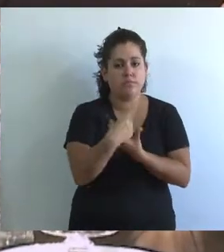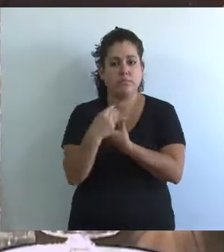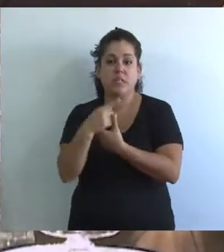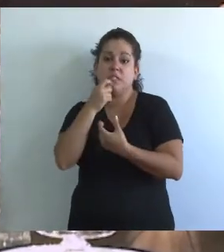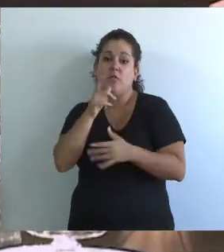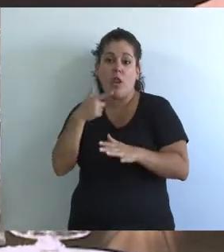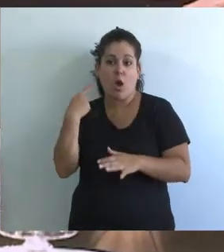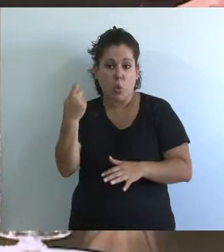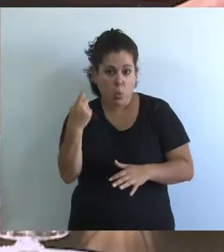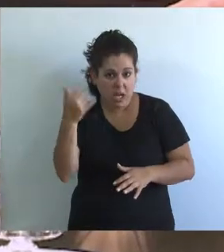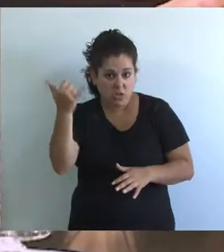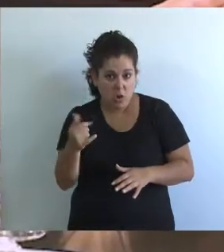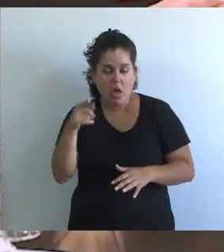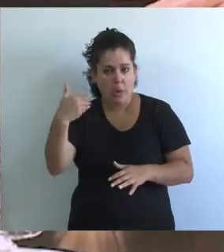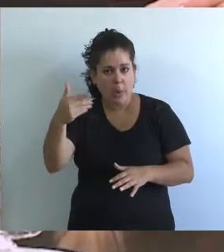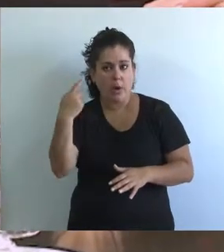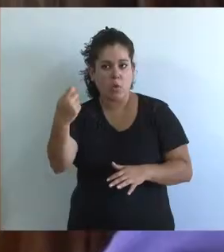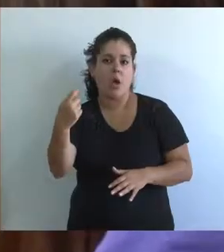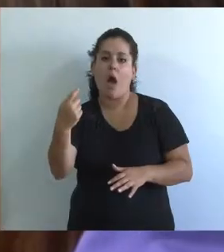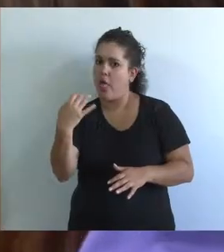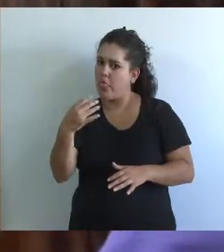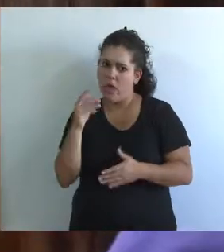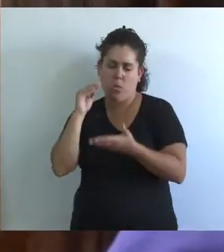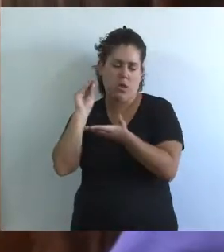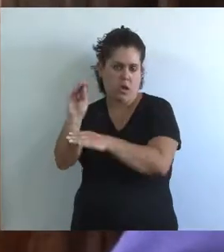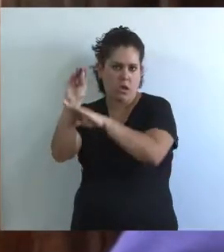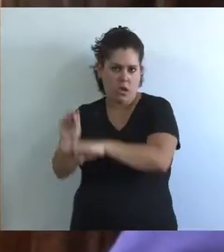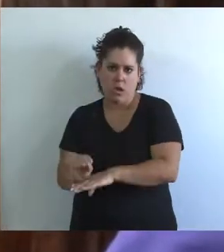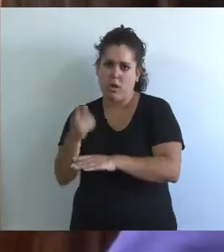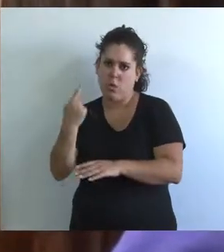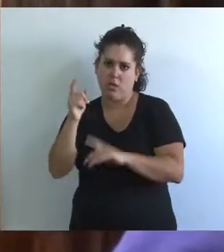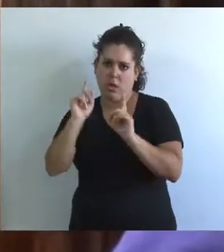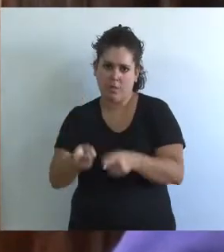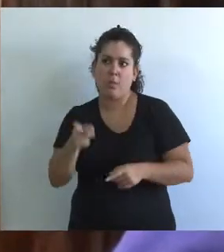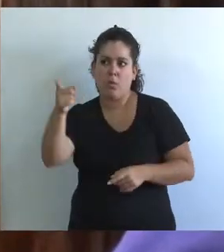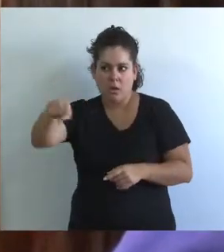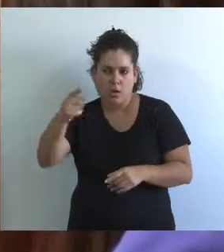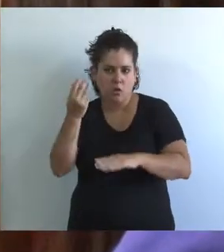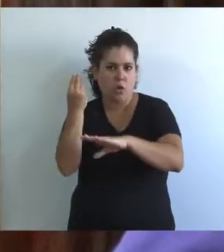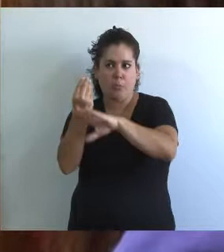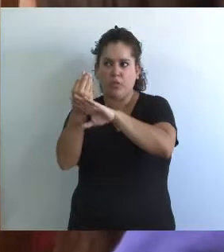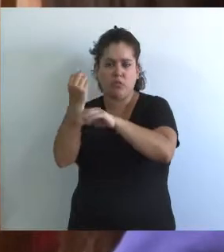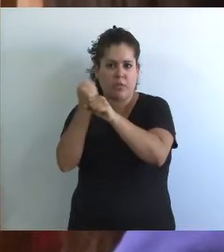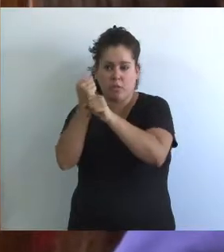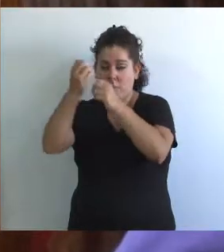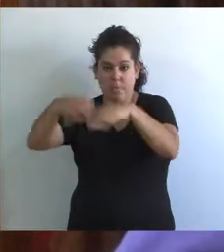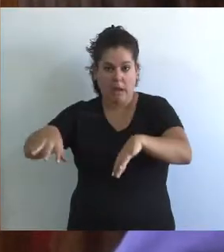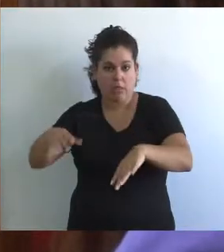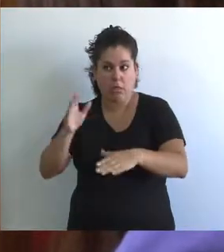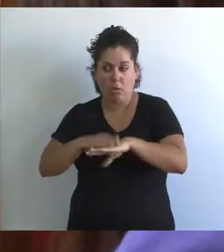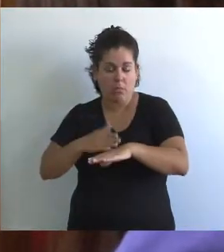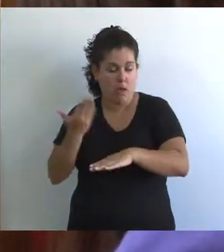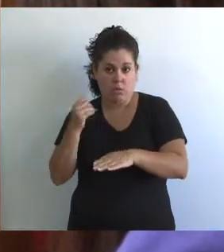caso de jubilación, una reparación jubilatoria, porque naturalmente perdieron el puesto de trabajo y perdieron